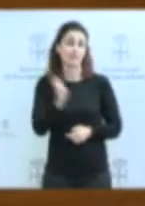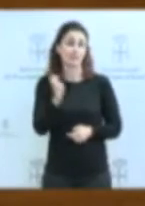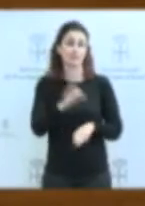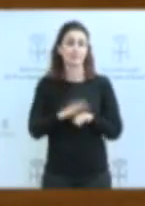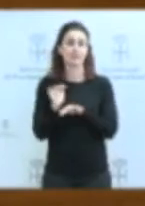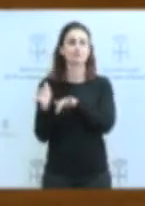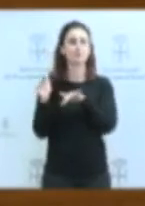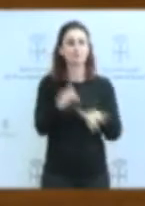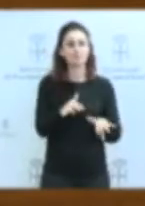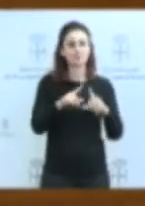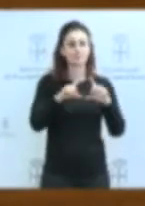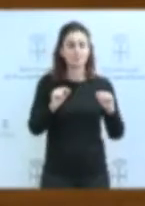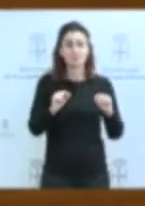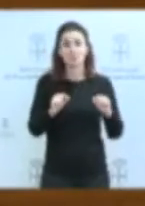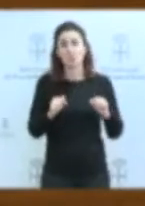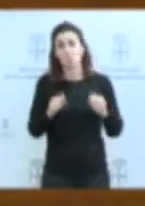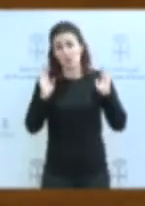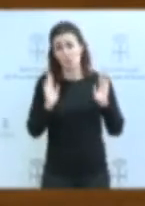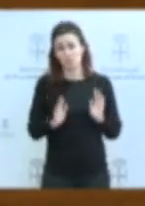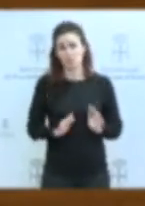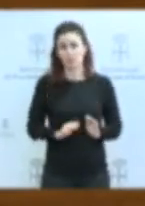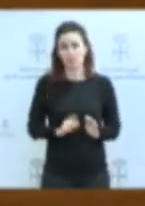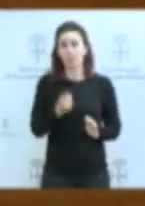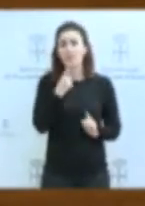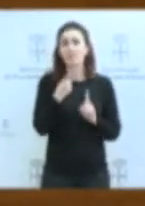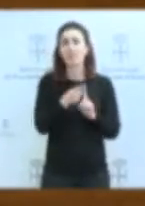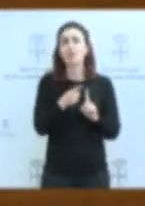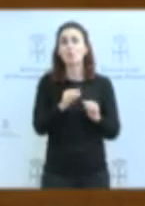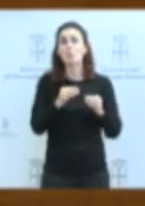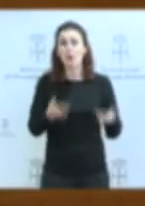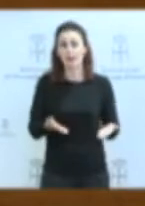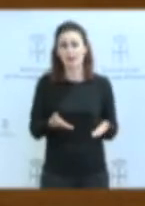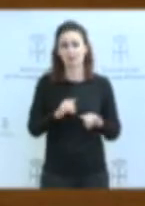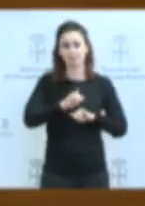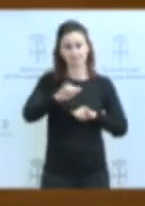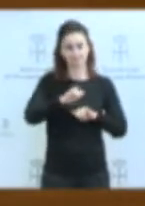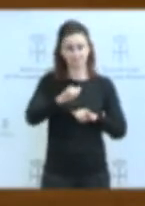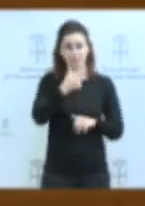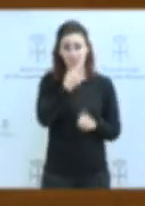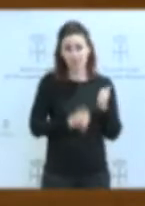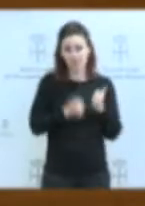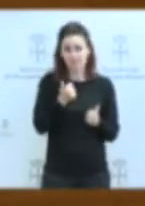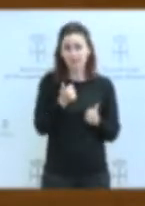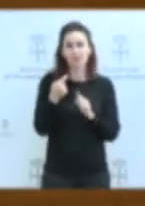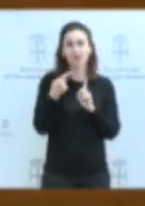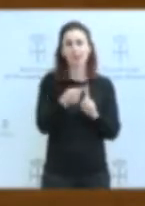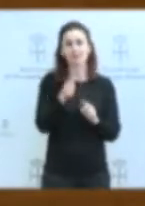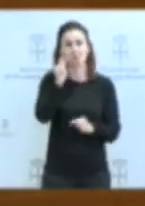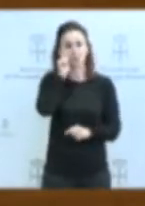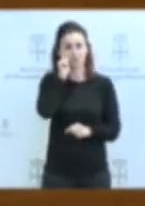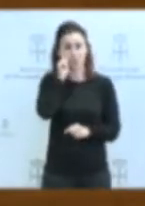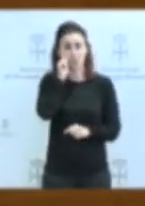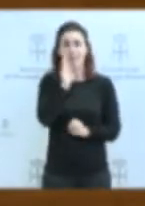de cuál era esa finalidad, habilitar una mejor conexión con finalidad turística tanto directa como indirecta, con destinos nacionales e